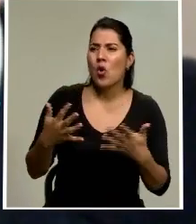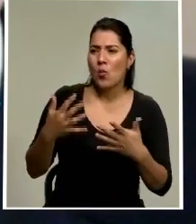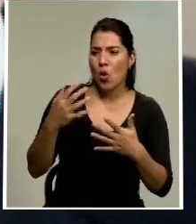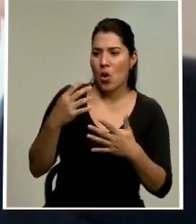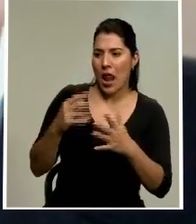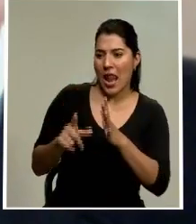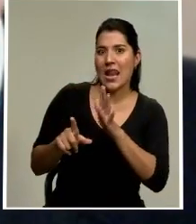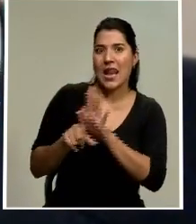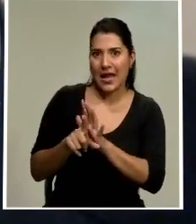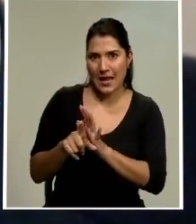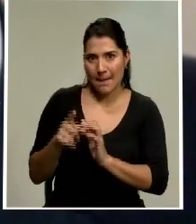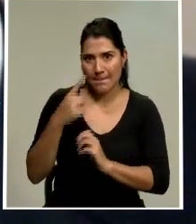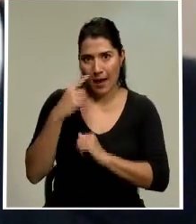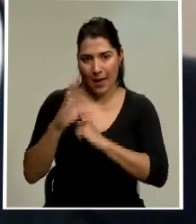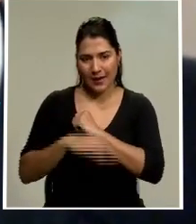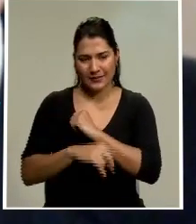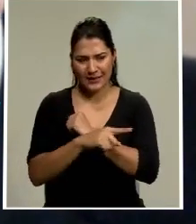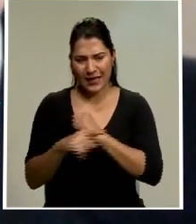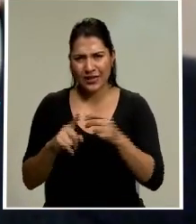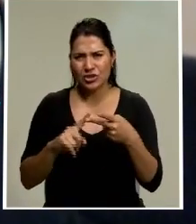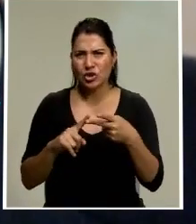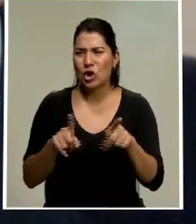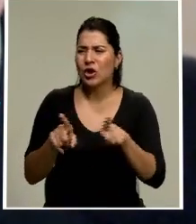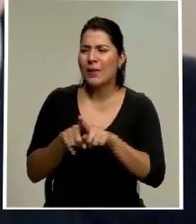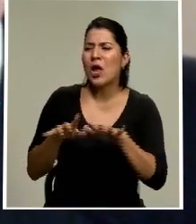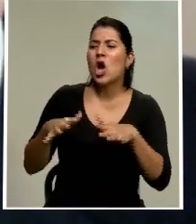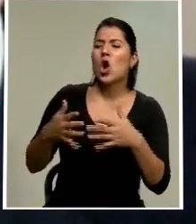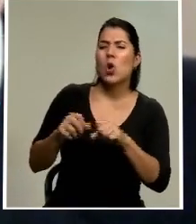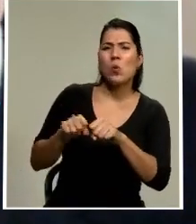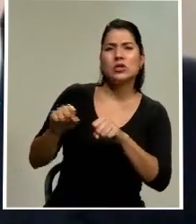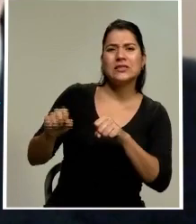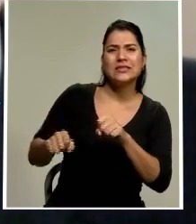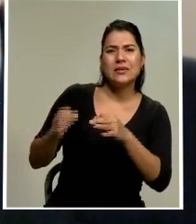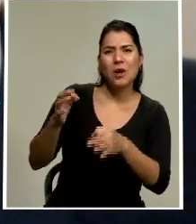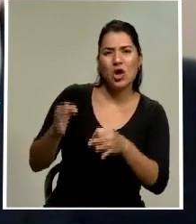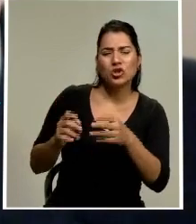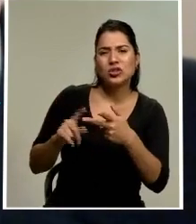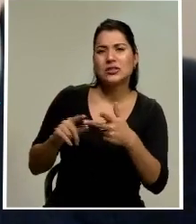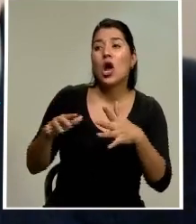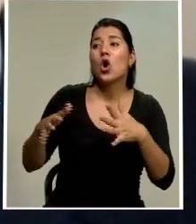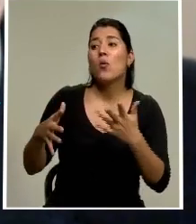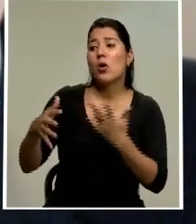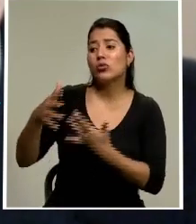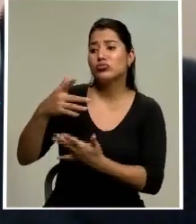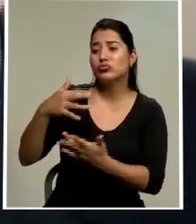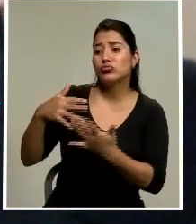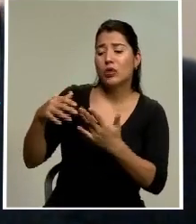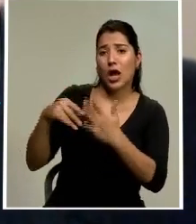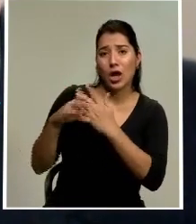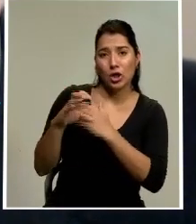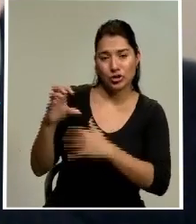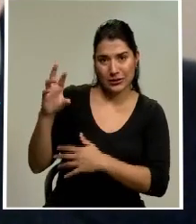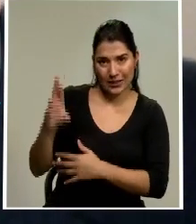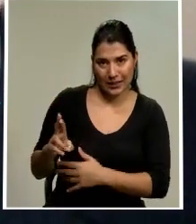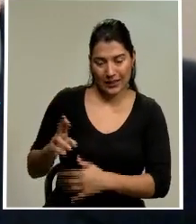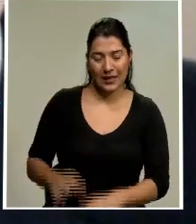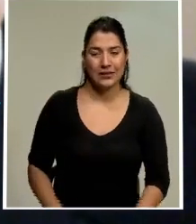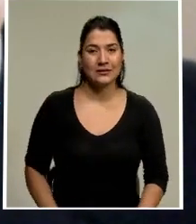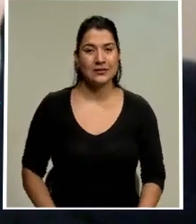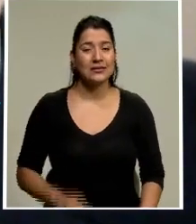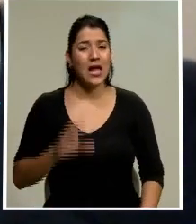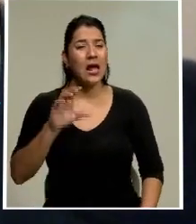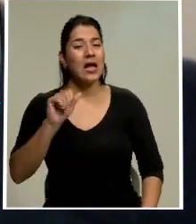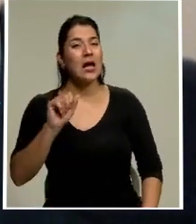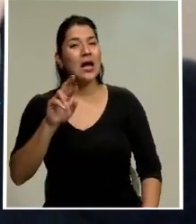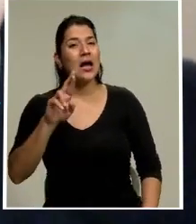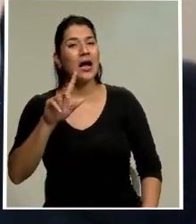que también el sistema de justicia y la convivencia social en nuestro país. Don Carlos, a la